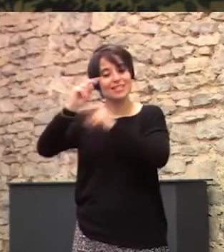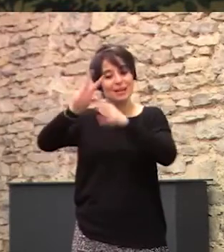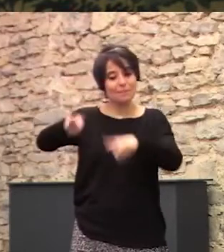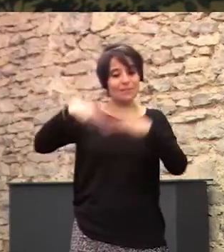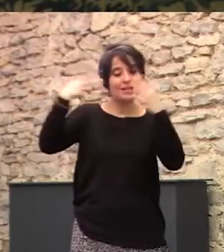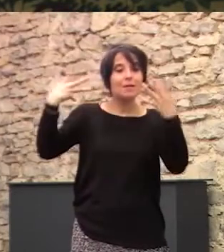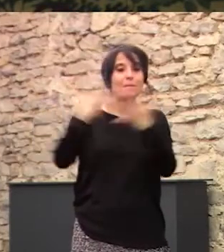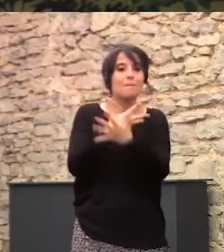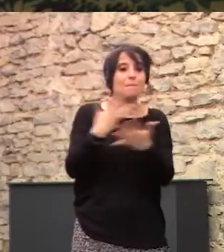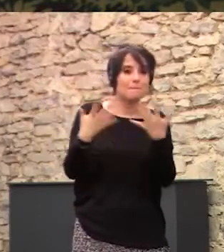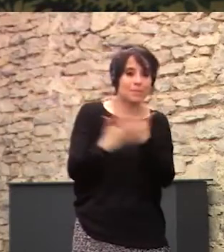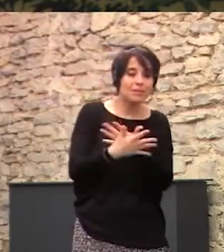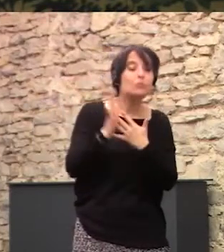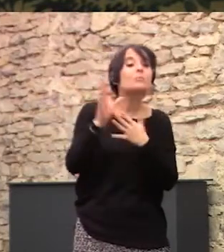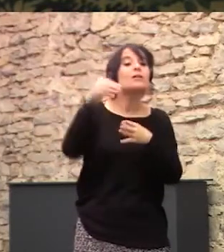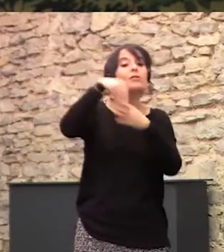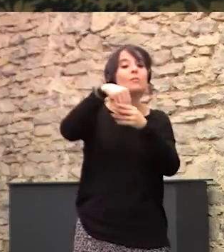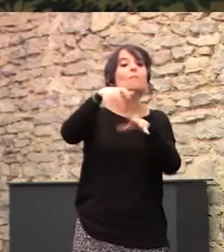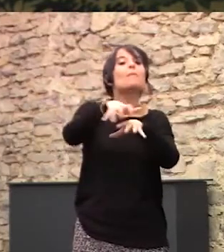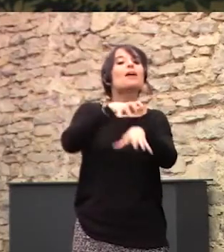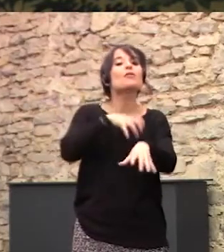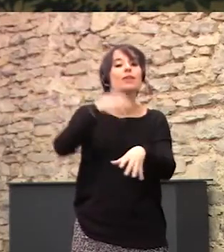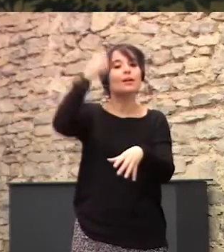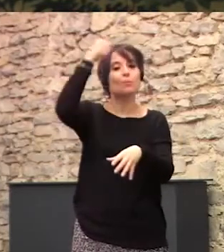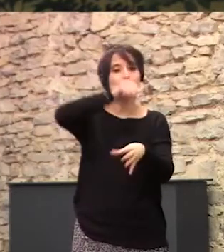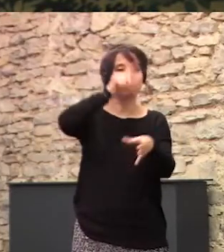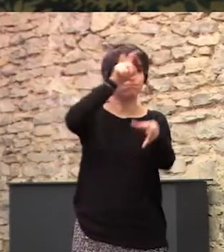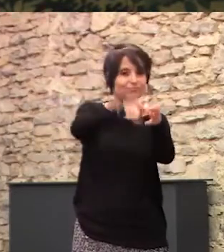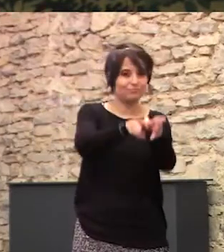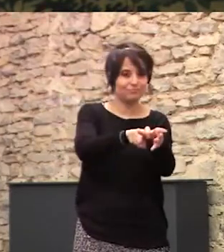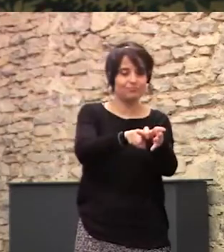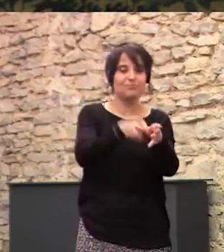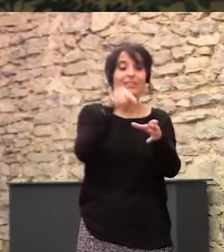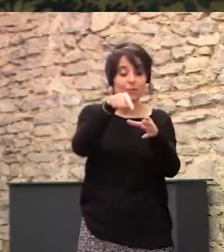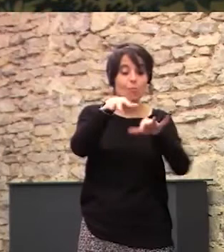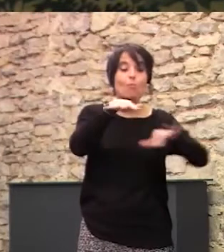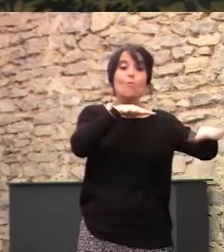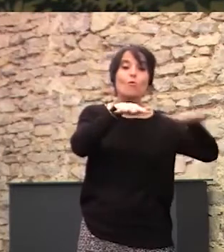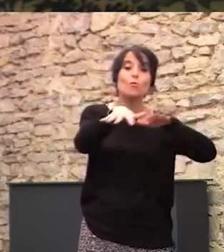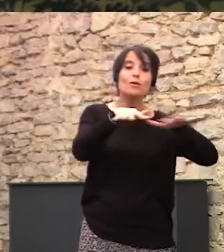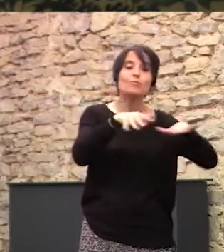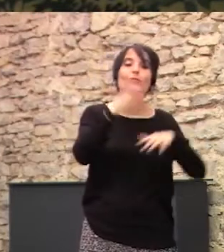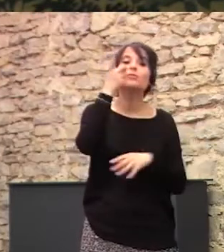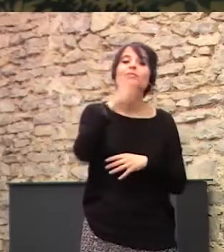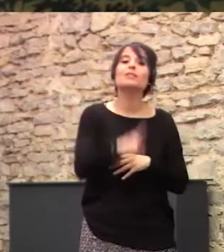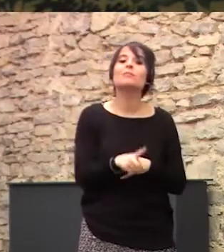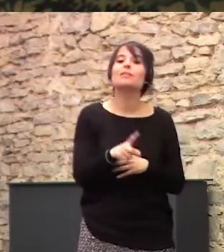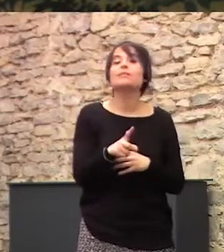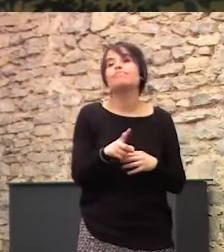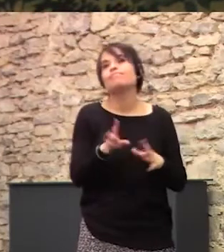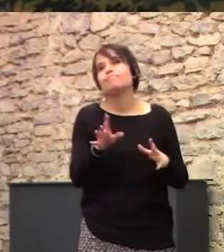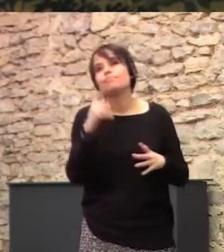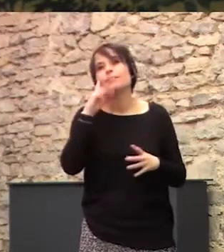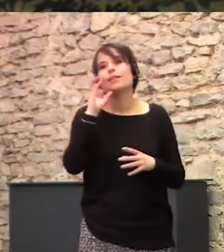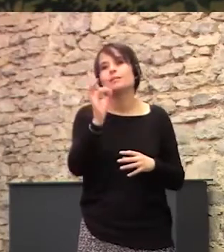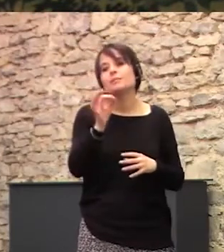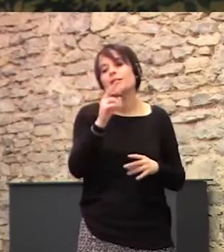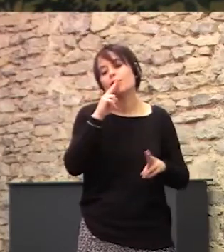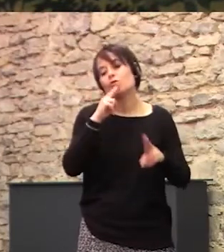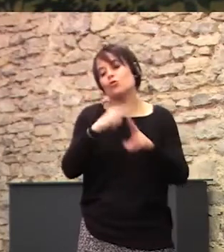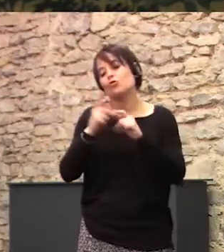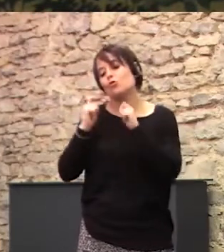mixtos, aunque a mayoría masculina, y dentro de estos movimientos también hay, aunque llaman a un